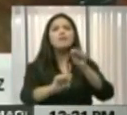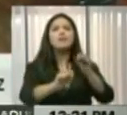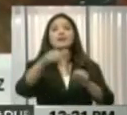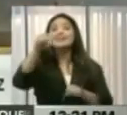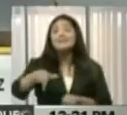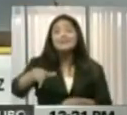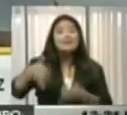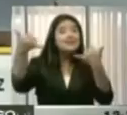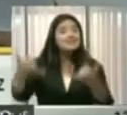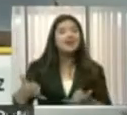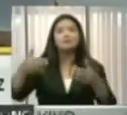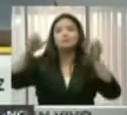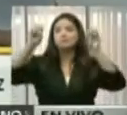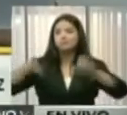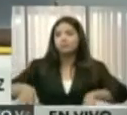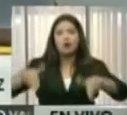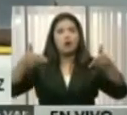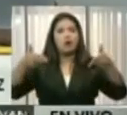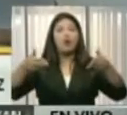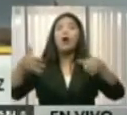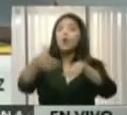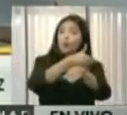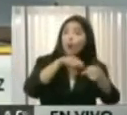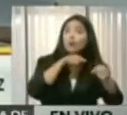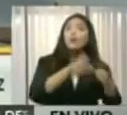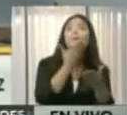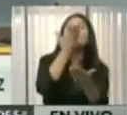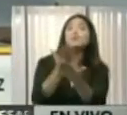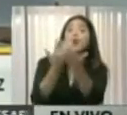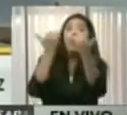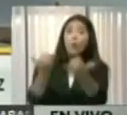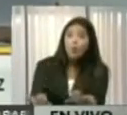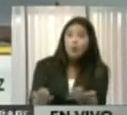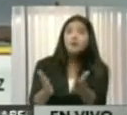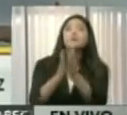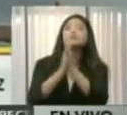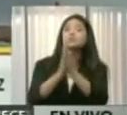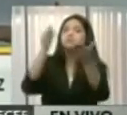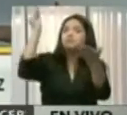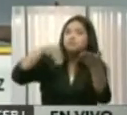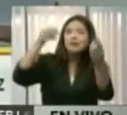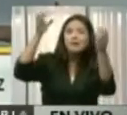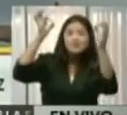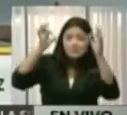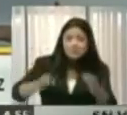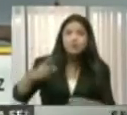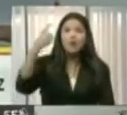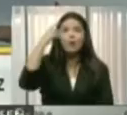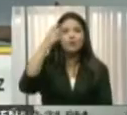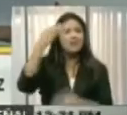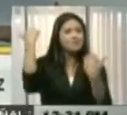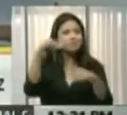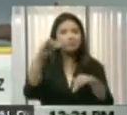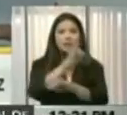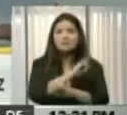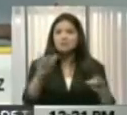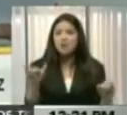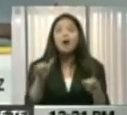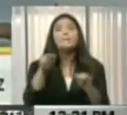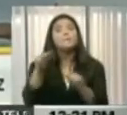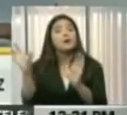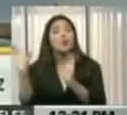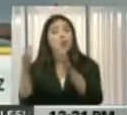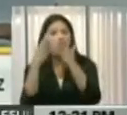ya dejarlas. Y es el gobierno colombiano quien está pidiendo ahora pues que se fije una fecha definitiva para que los